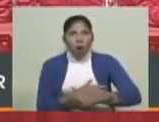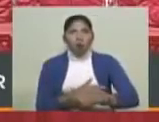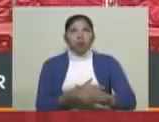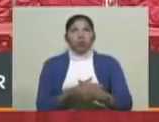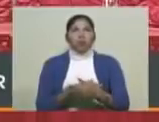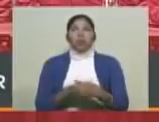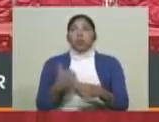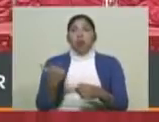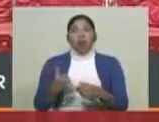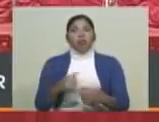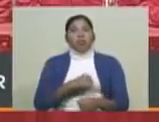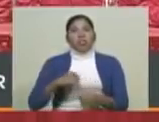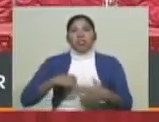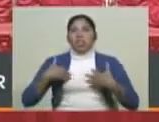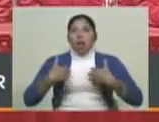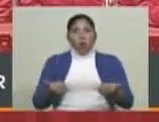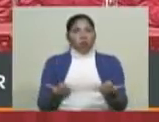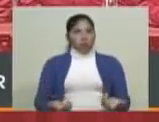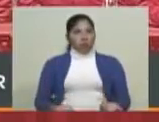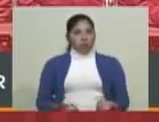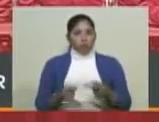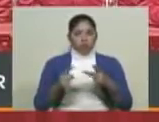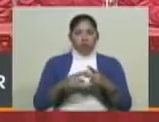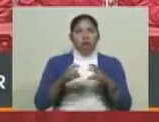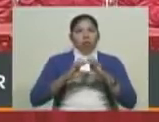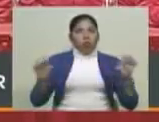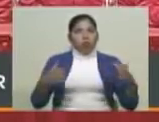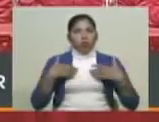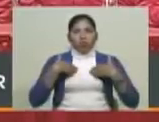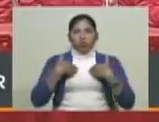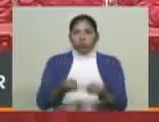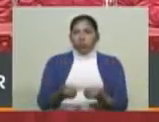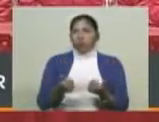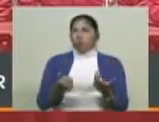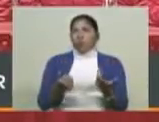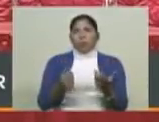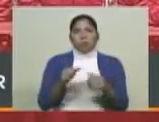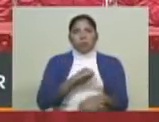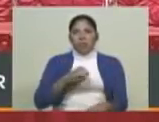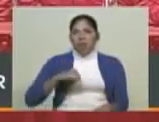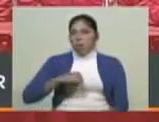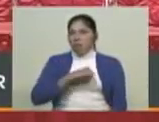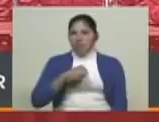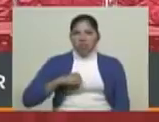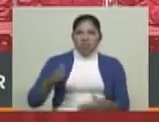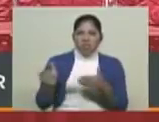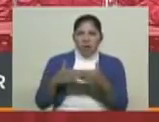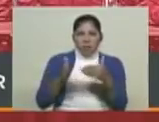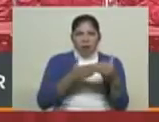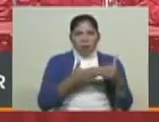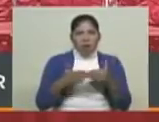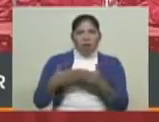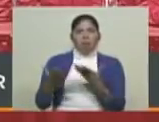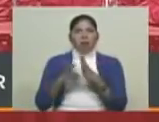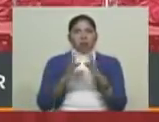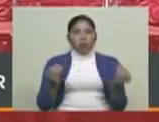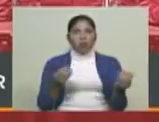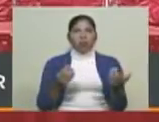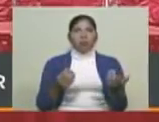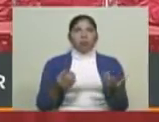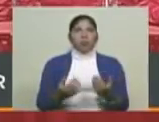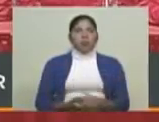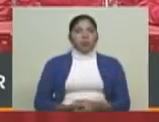Privatizarían la salud. Privatizarían la educación. Privatizarían las empresas del Estado. Contra